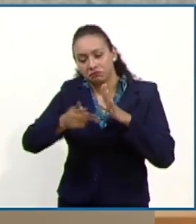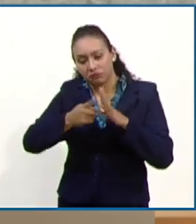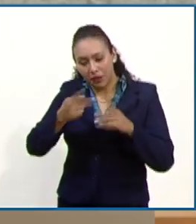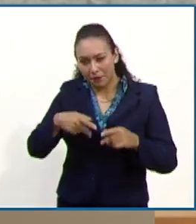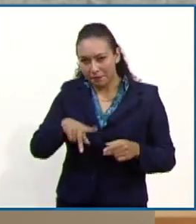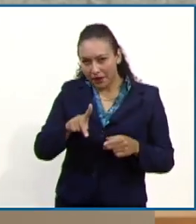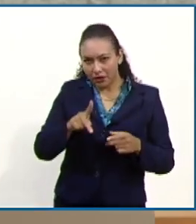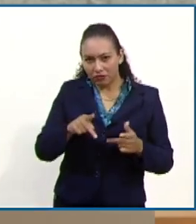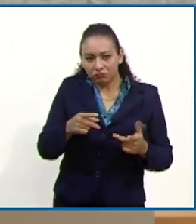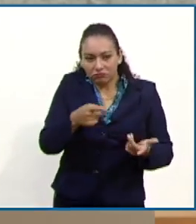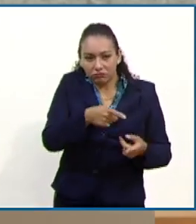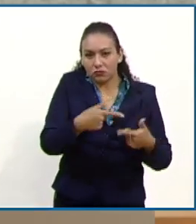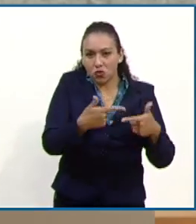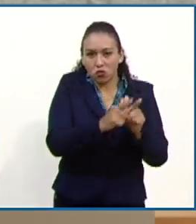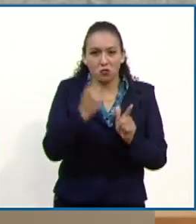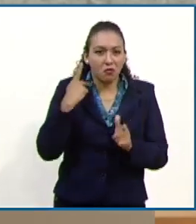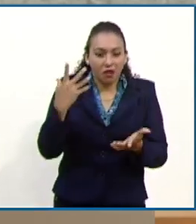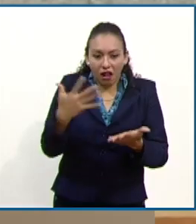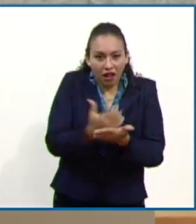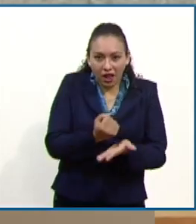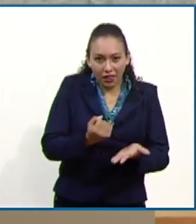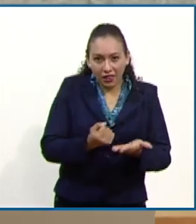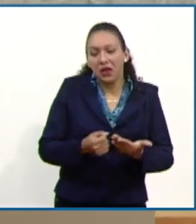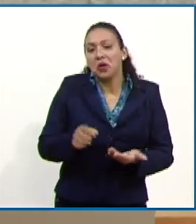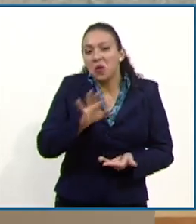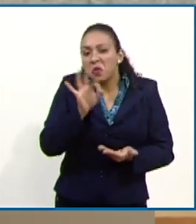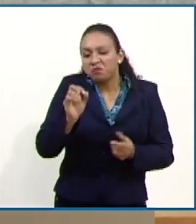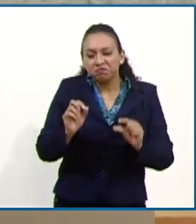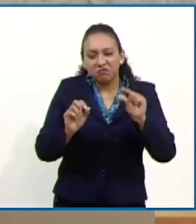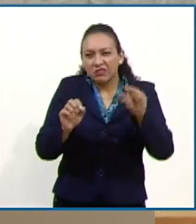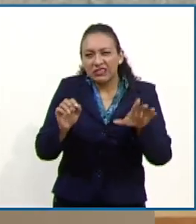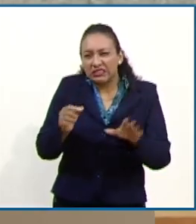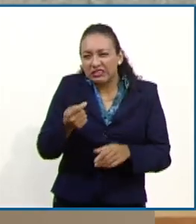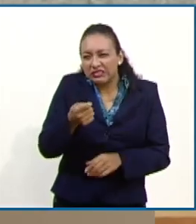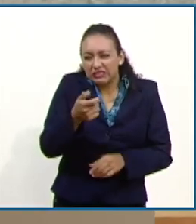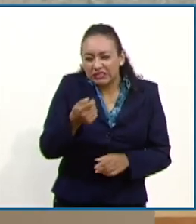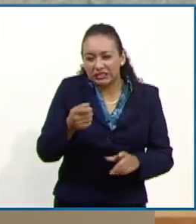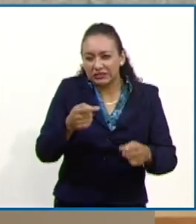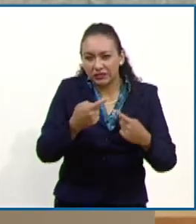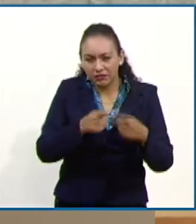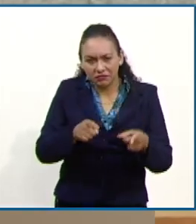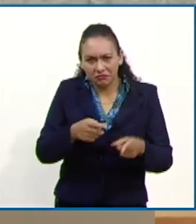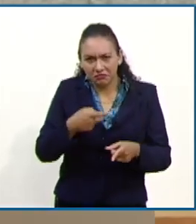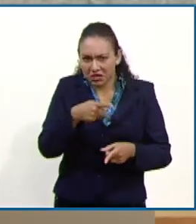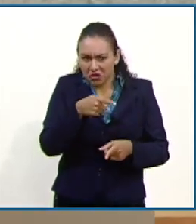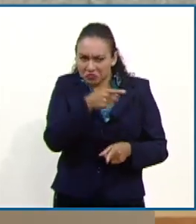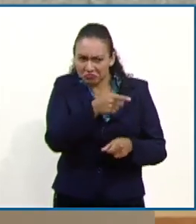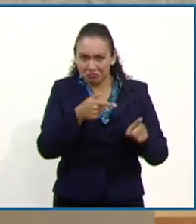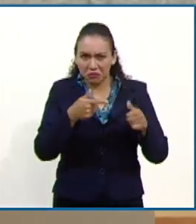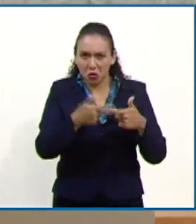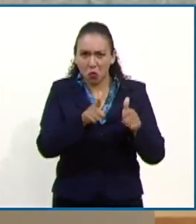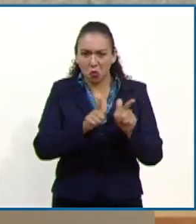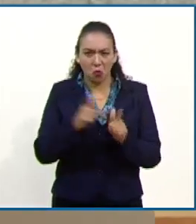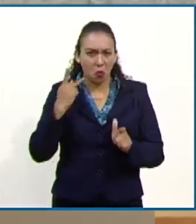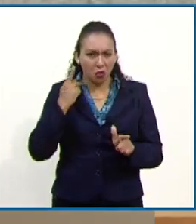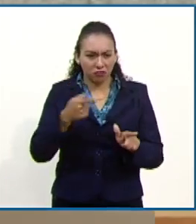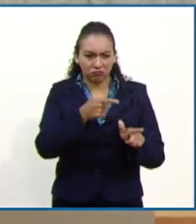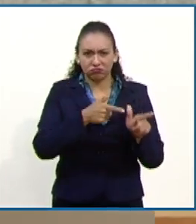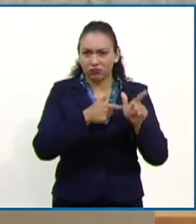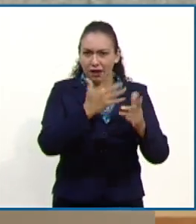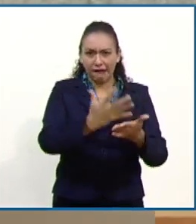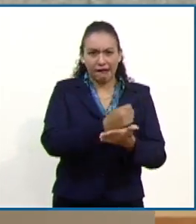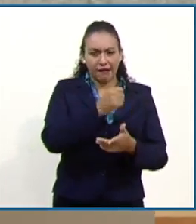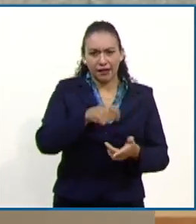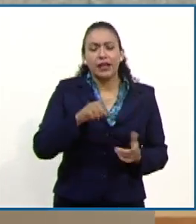el partido al que le correspondería la asignación de primera minoría, lo que se propone a este pleno es confirmar en la materia de impugnación la